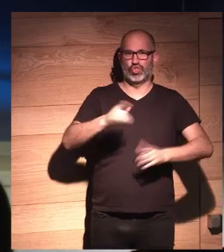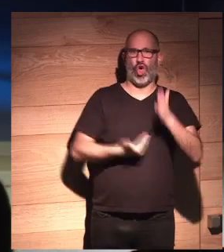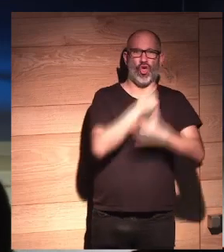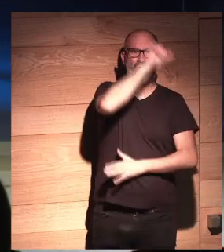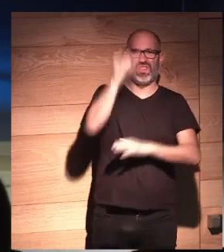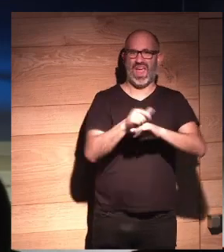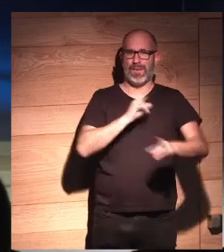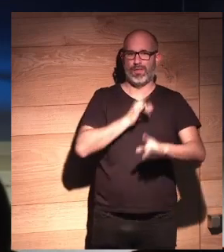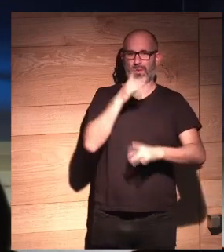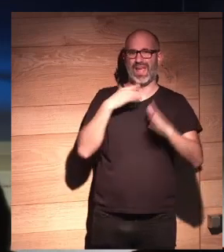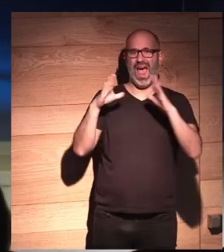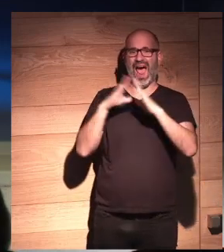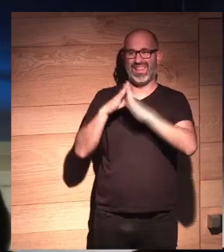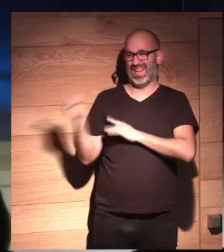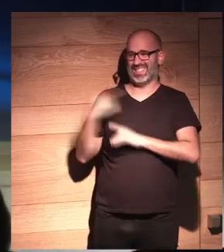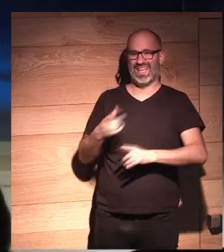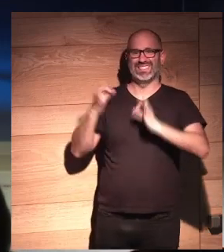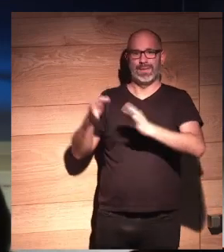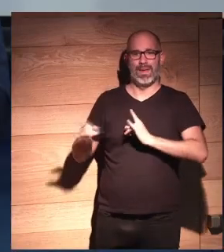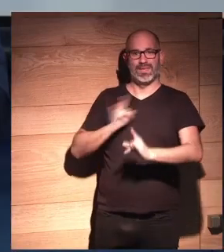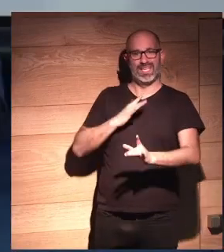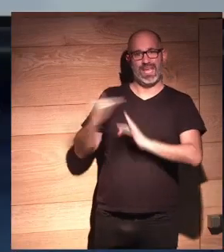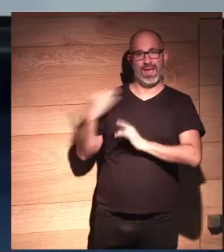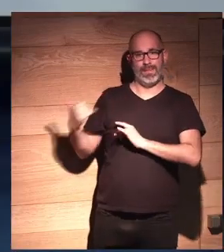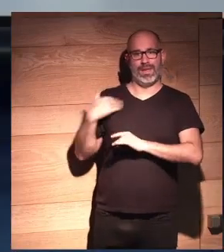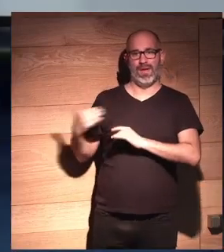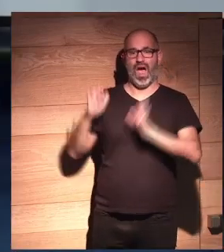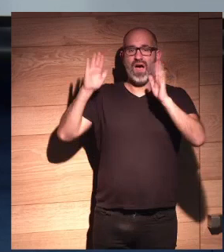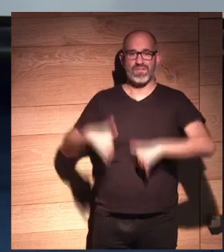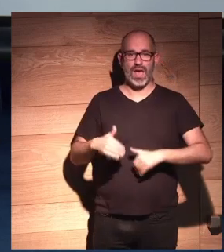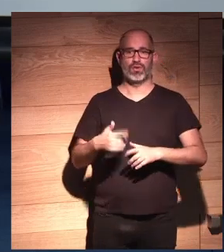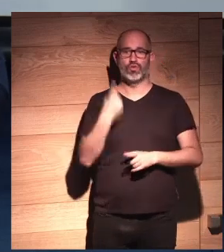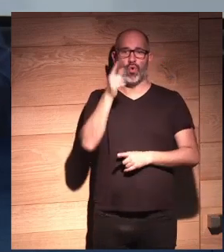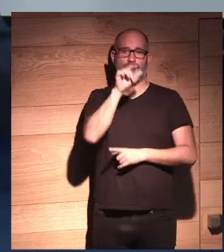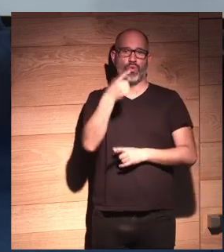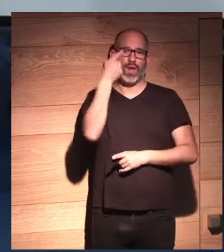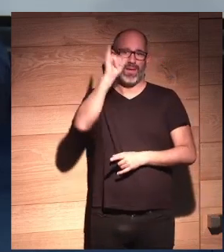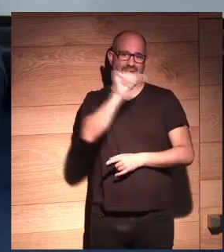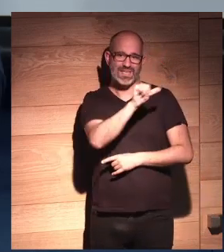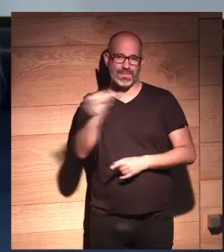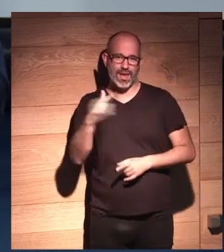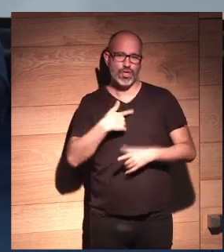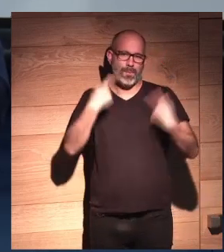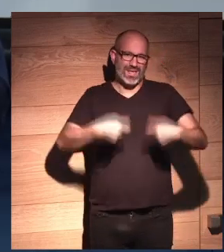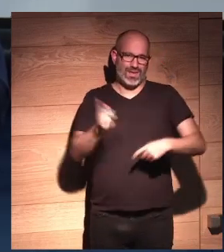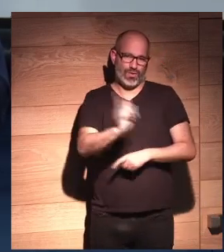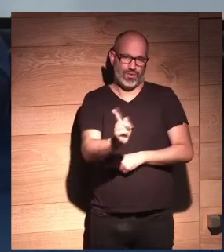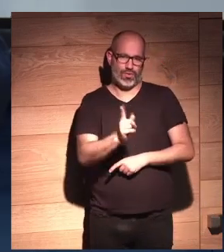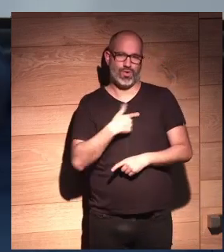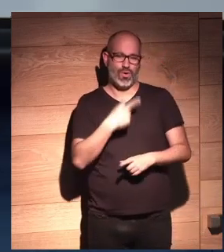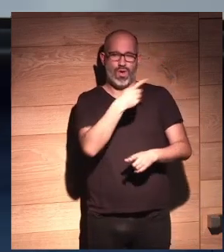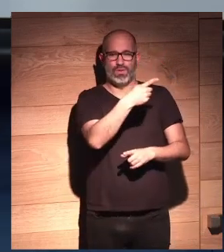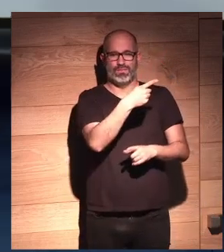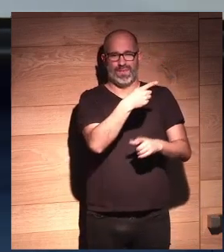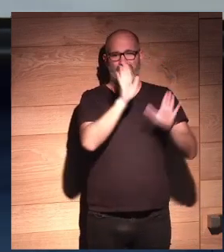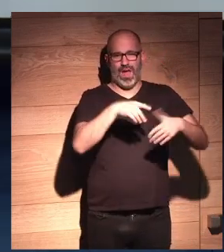ya. Me desanimé mucho. Primer fracaso. Y seguí llamando una vez por semana, sin ser pesado, y dije, Juanma, pues se